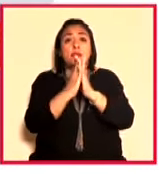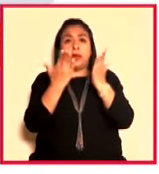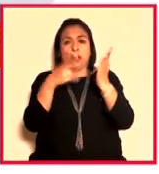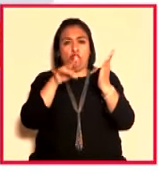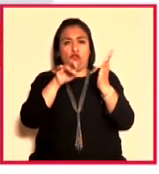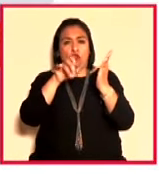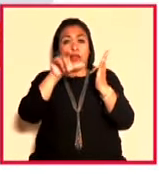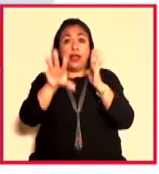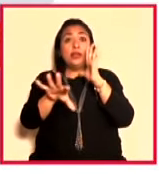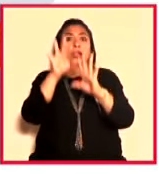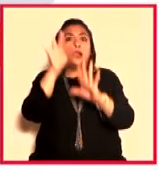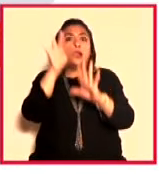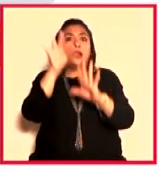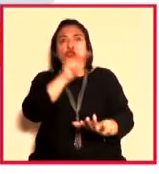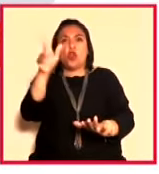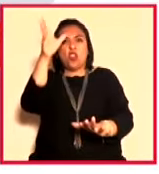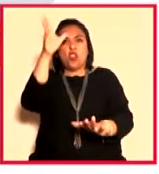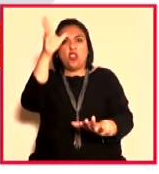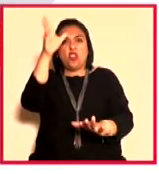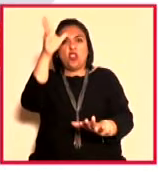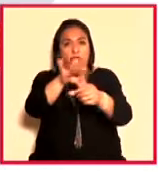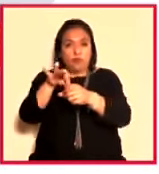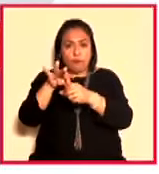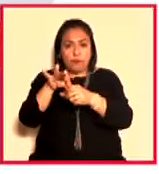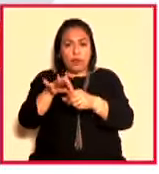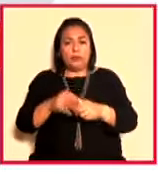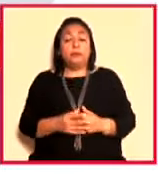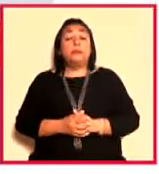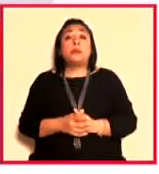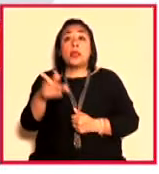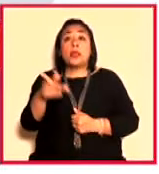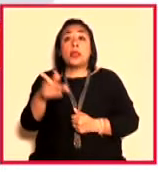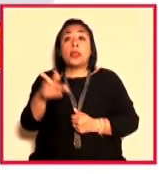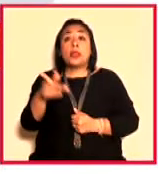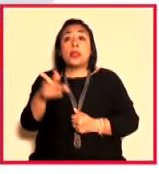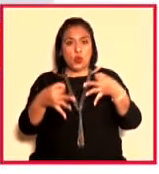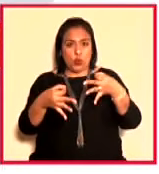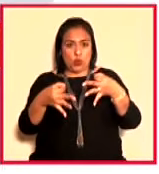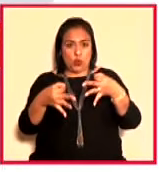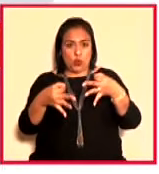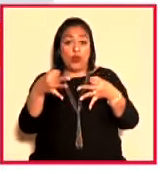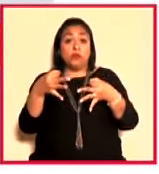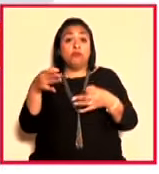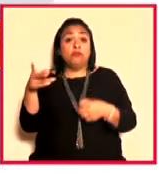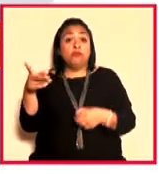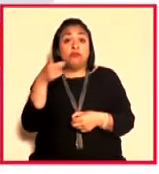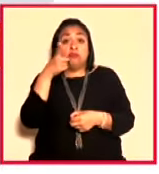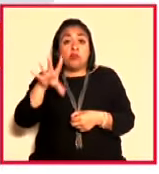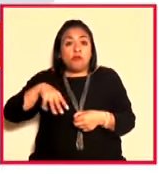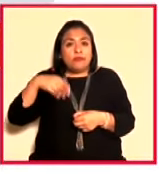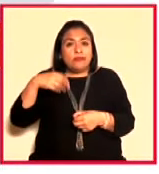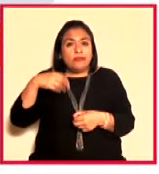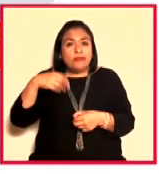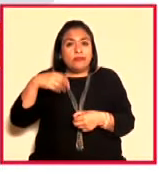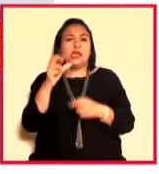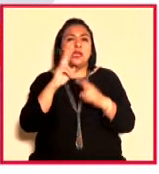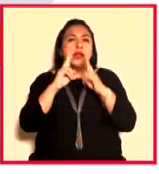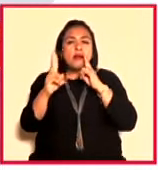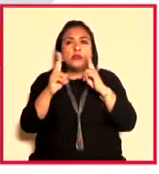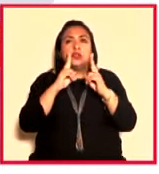por unanimidad. El jurado destaca el vigor narrativo de una hermosa